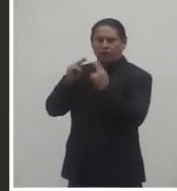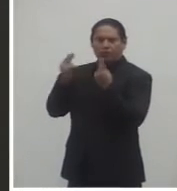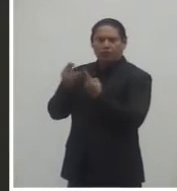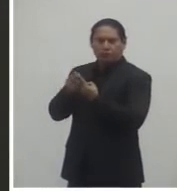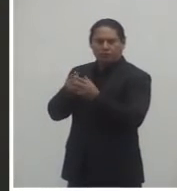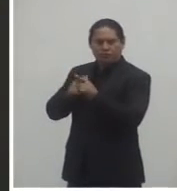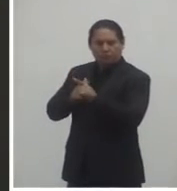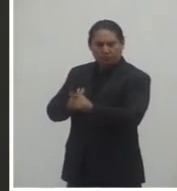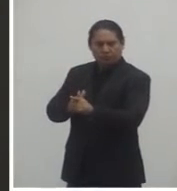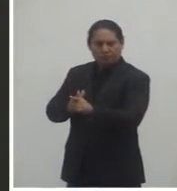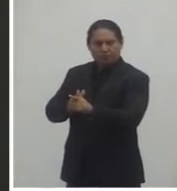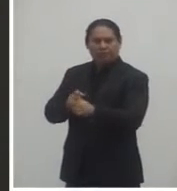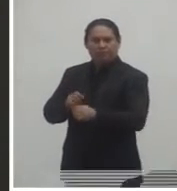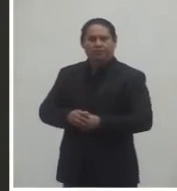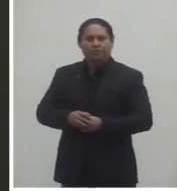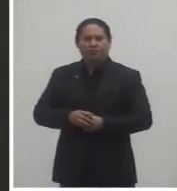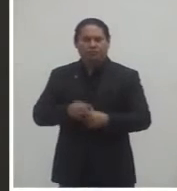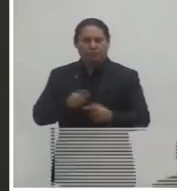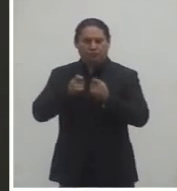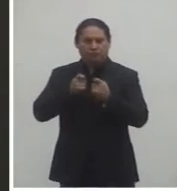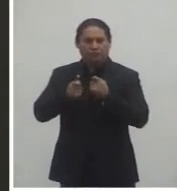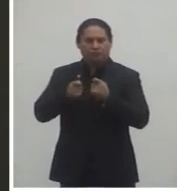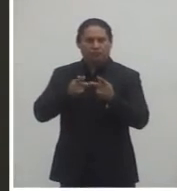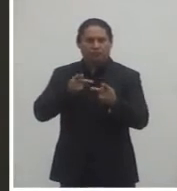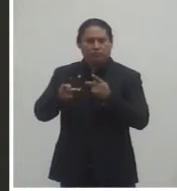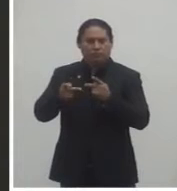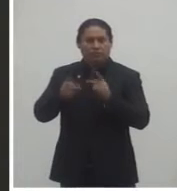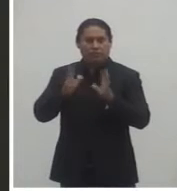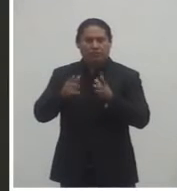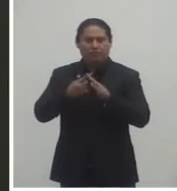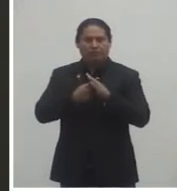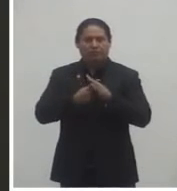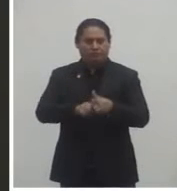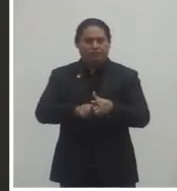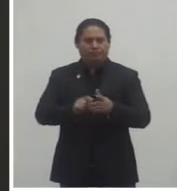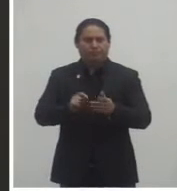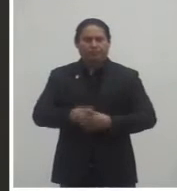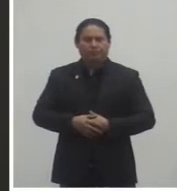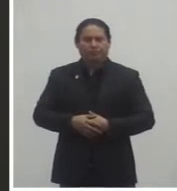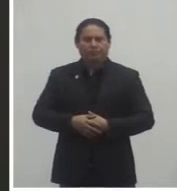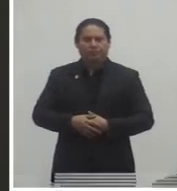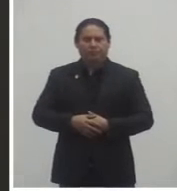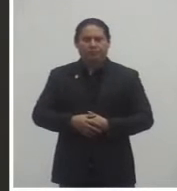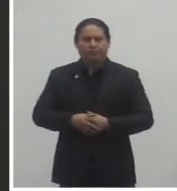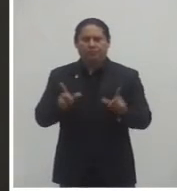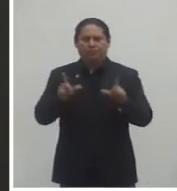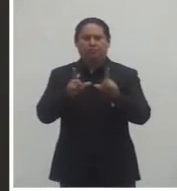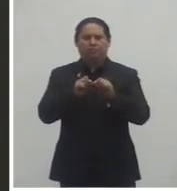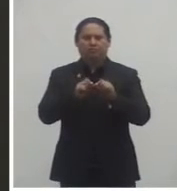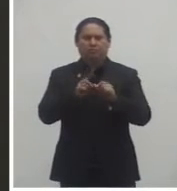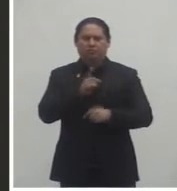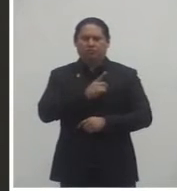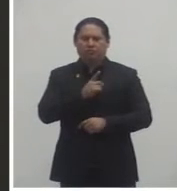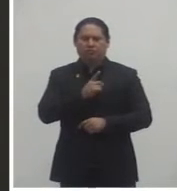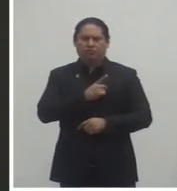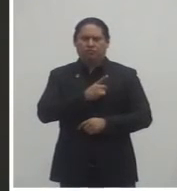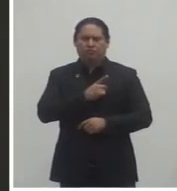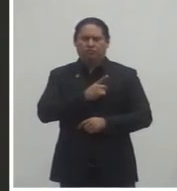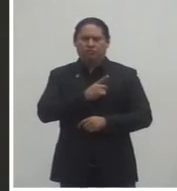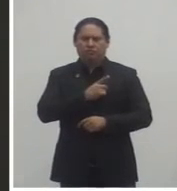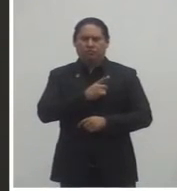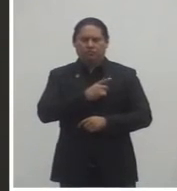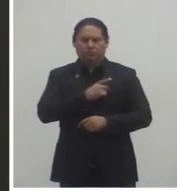dé continuidad a un proceso legislativo que ya inició y del que voy a hacer brevemente un